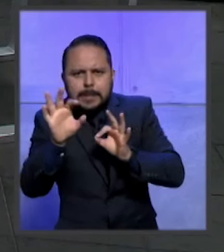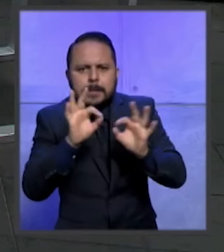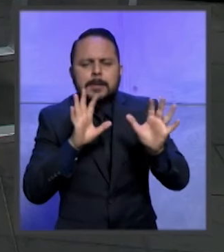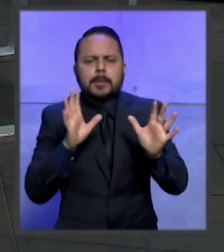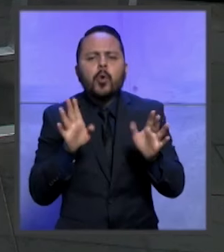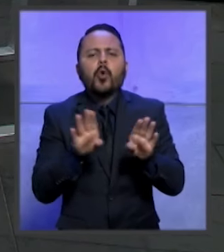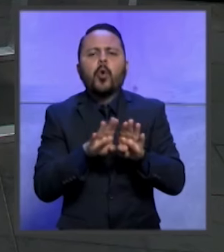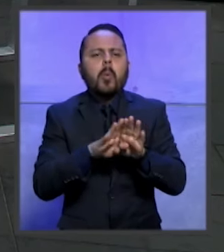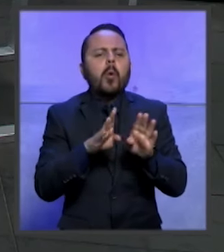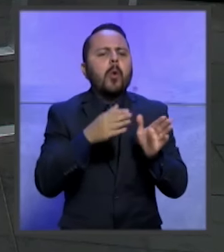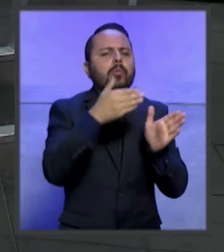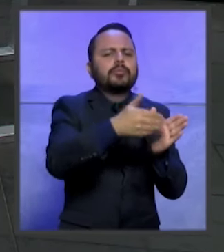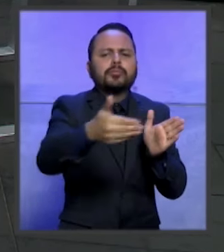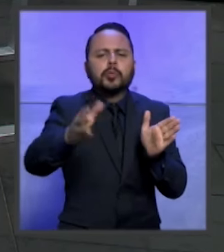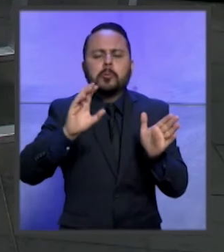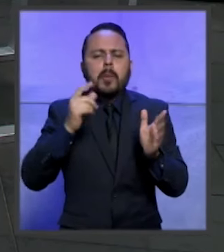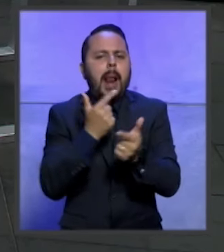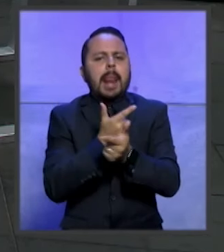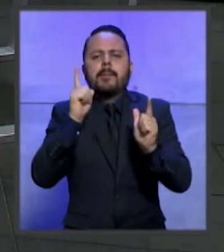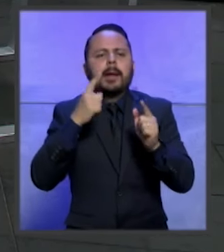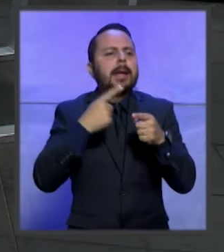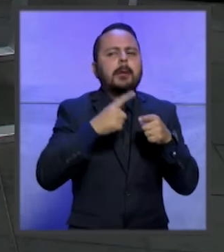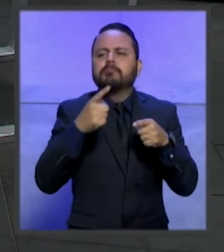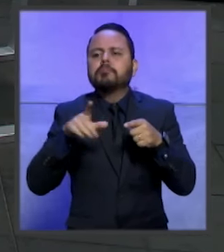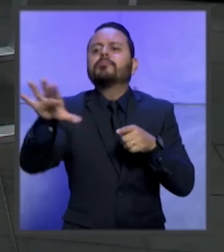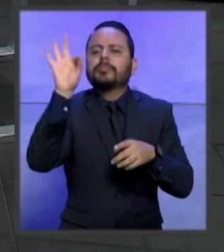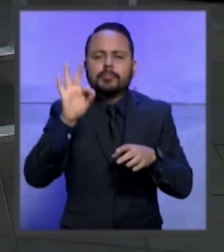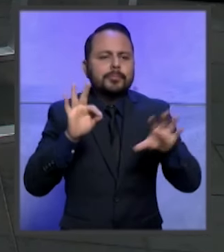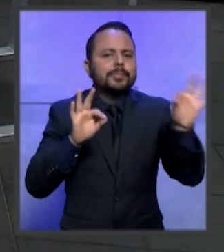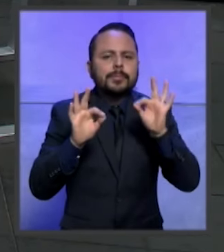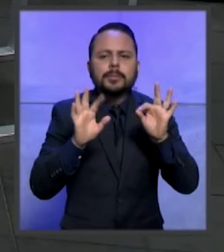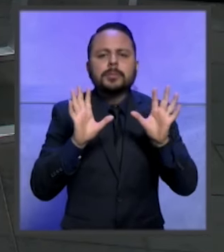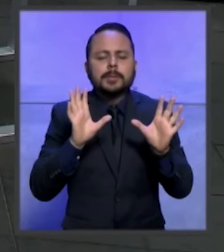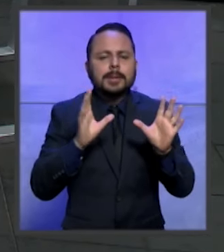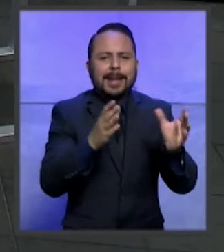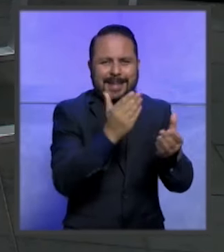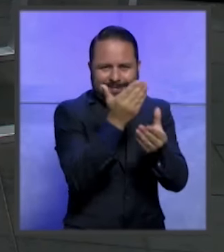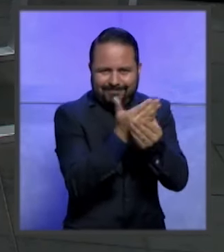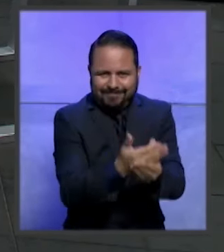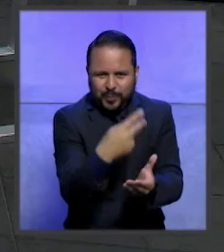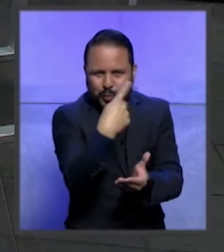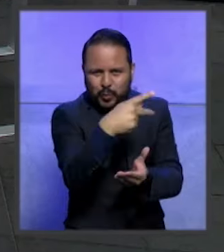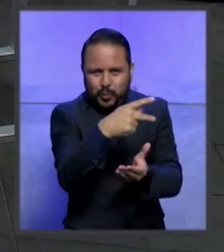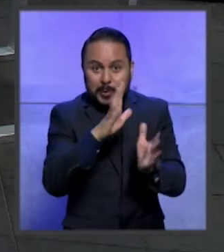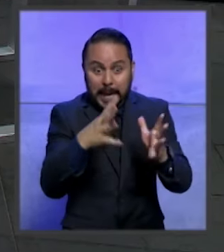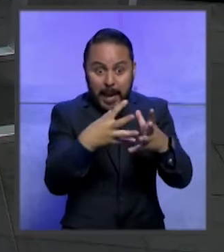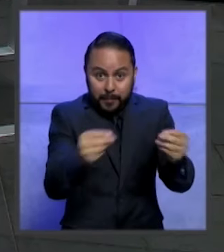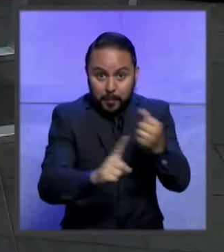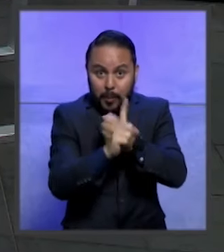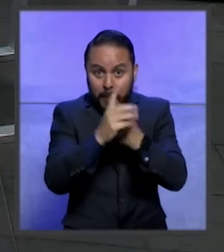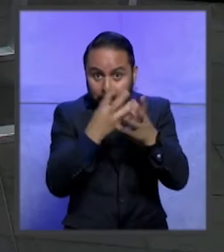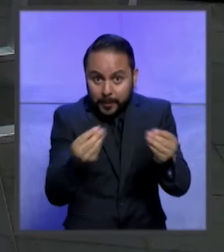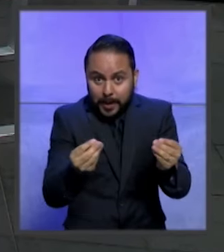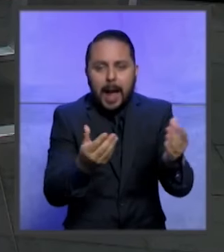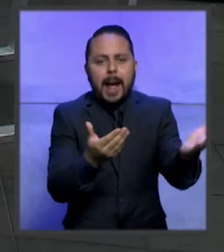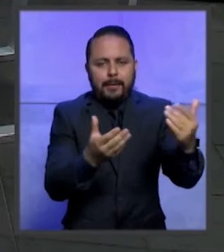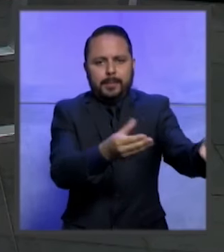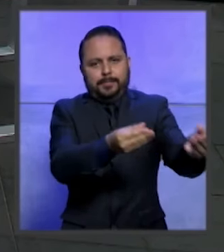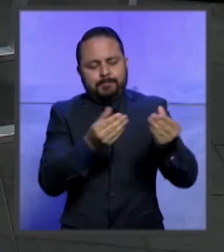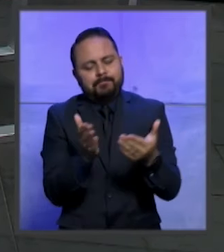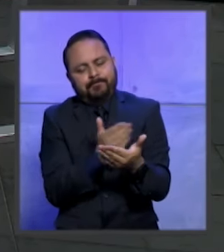eh aleatoria de los expedientes eh que se eh resuelven en